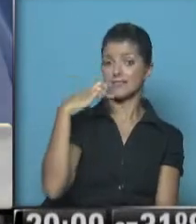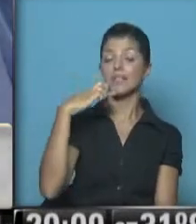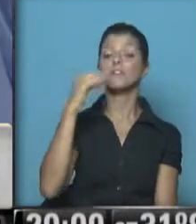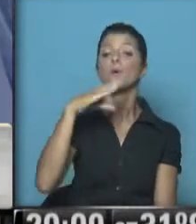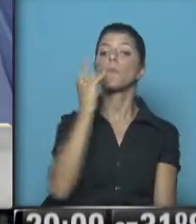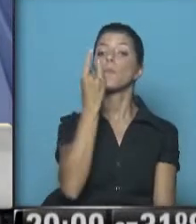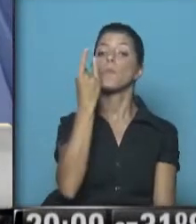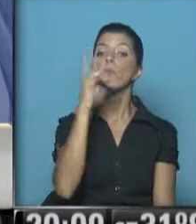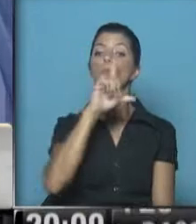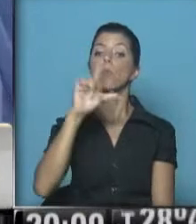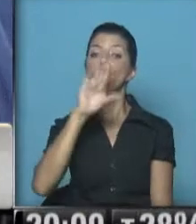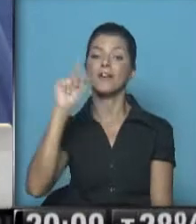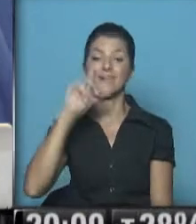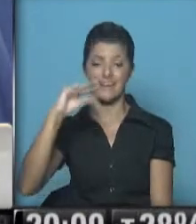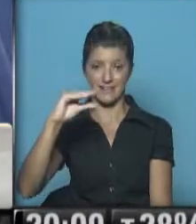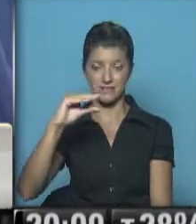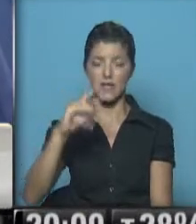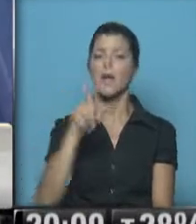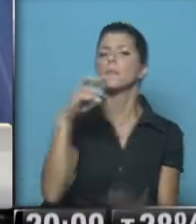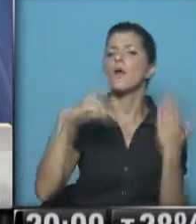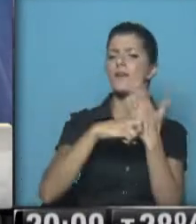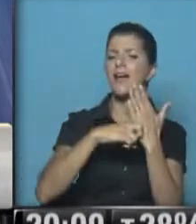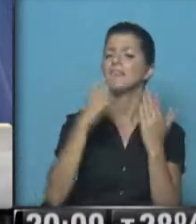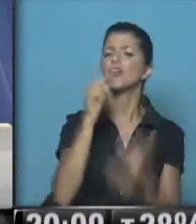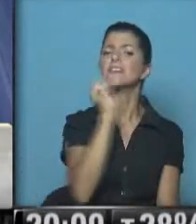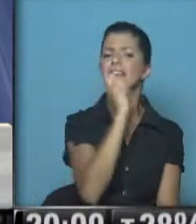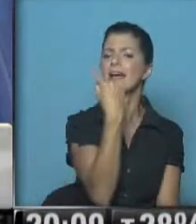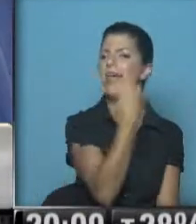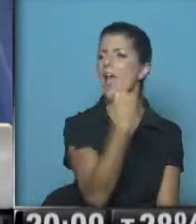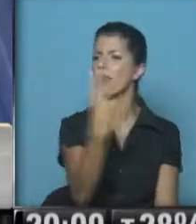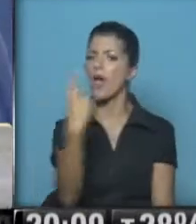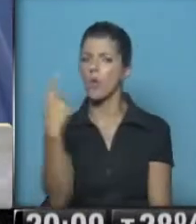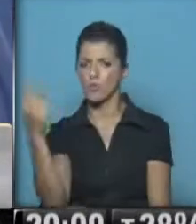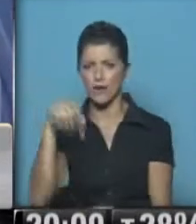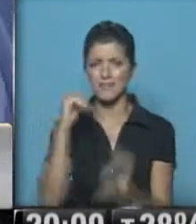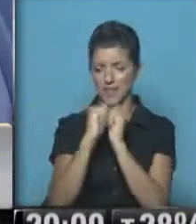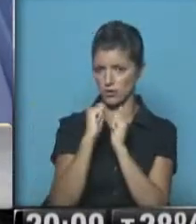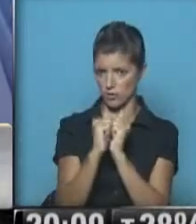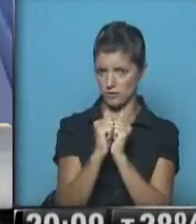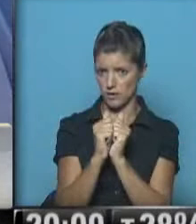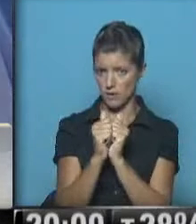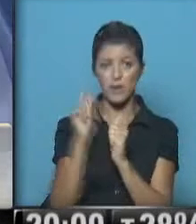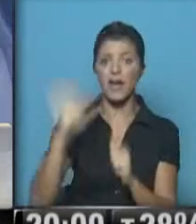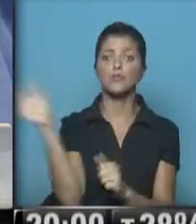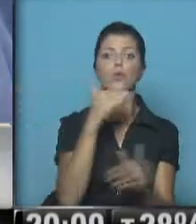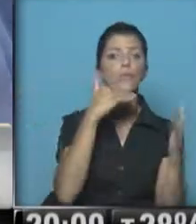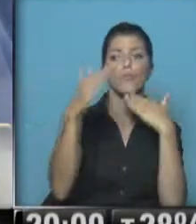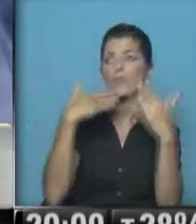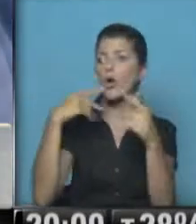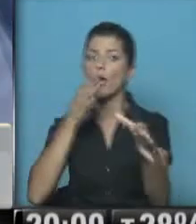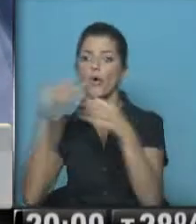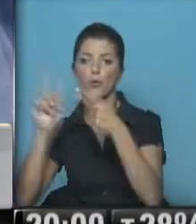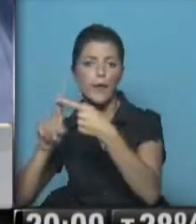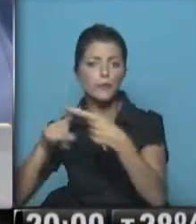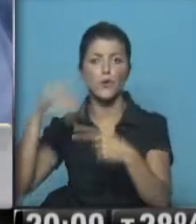ver, había dicho la fiscal, yo quiero saber quién es quién, dijo Fein en un momento, quién es quién en esta historia. Porque acá todo el mundo habla con Nisman o habló con Nisman,